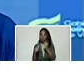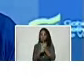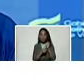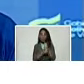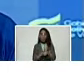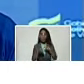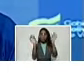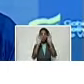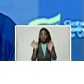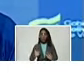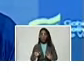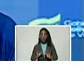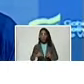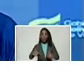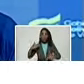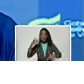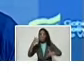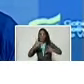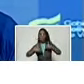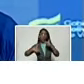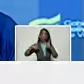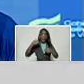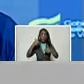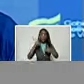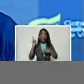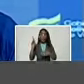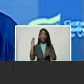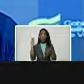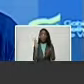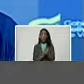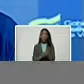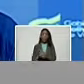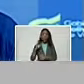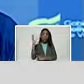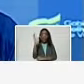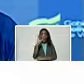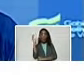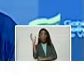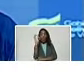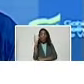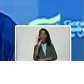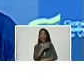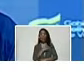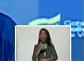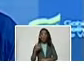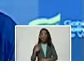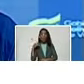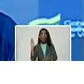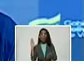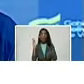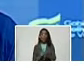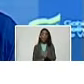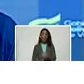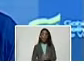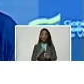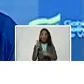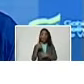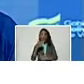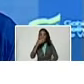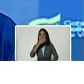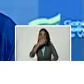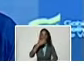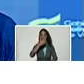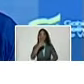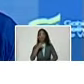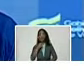el modelo delincuencial que han importado de Colombia, que pretenden imponer desde el terrorismo y